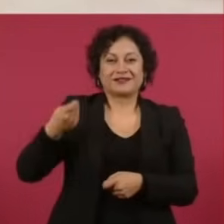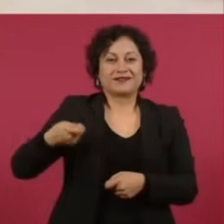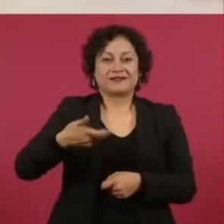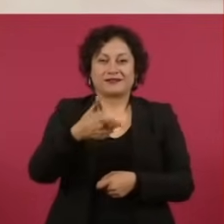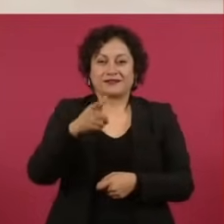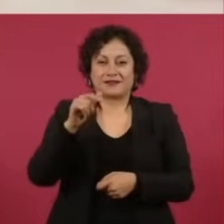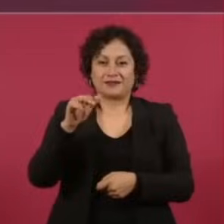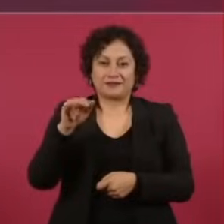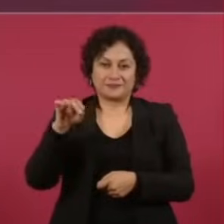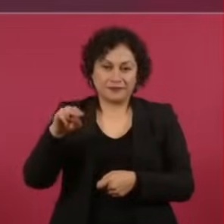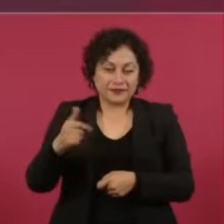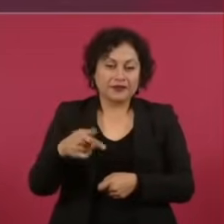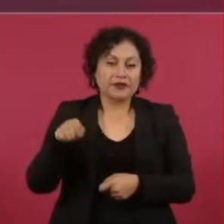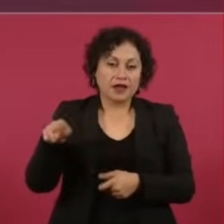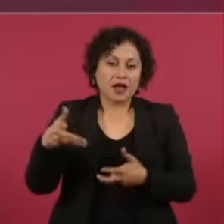todo eso.